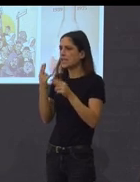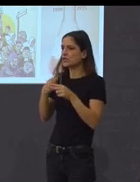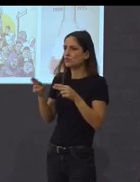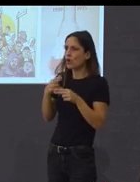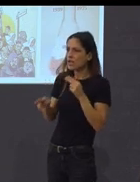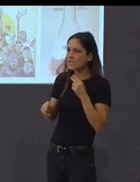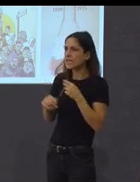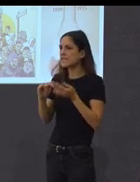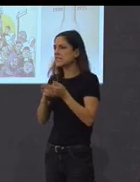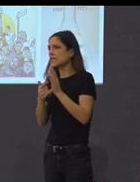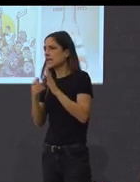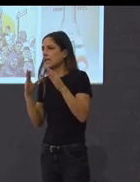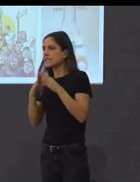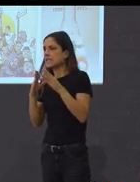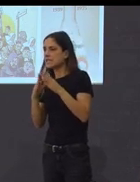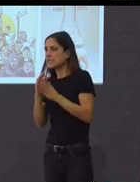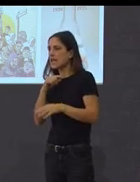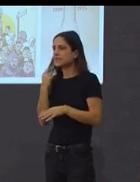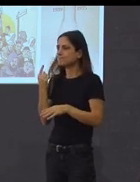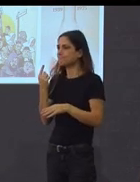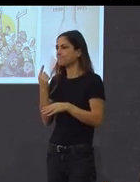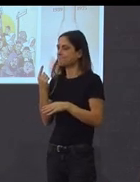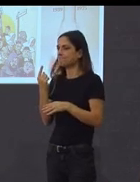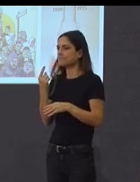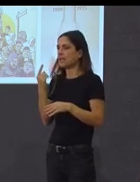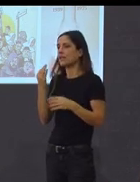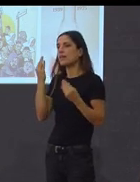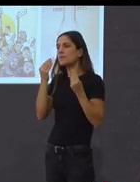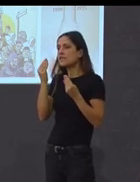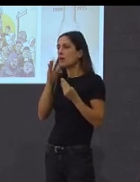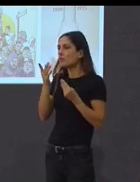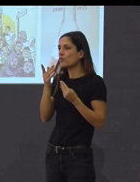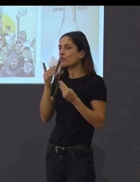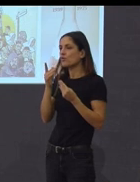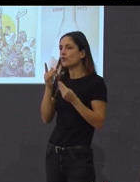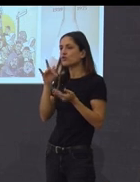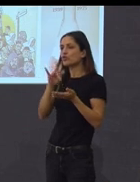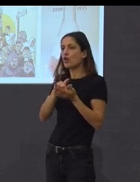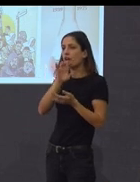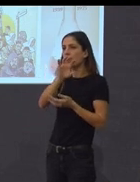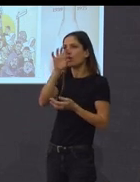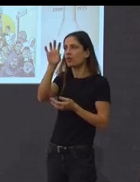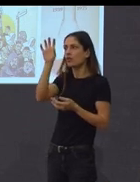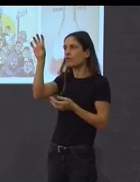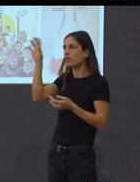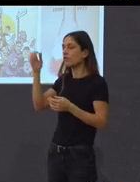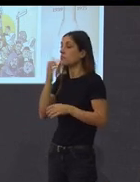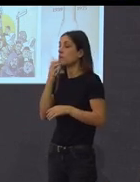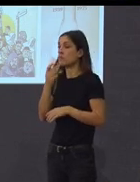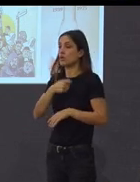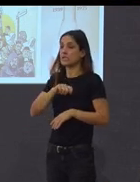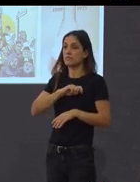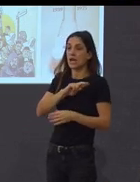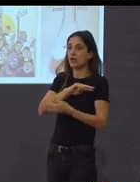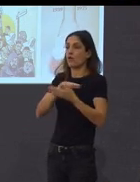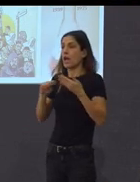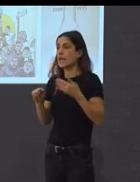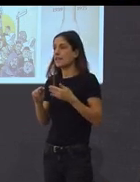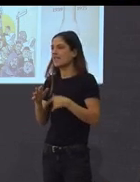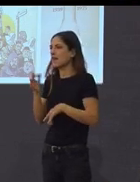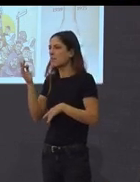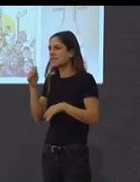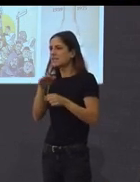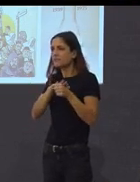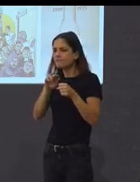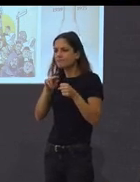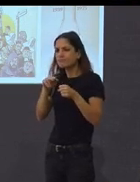políticas eclesiais, etc. Porque o que ocurre en cada lugar, en concreto en España ou en Galicia, e sobre todo en cada diócese,